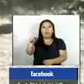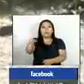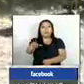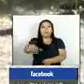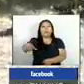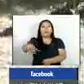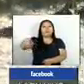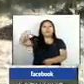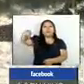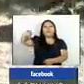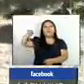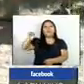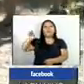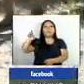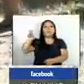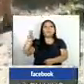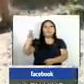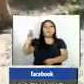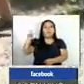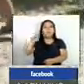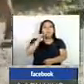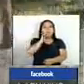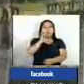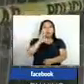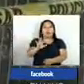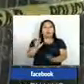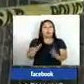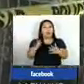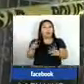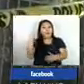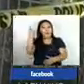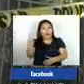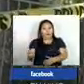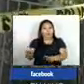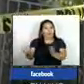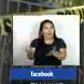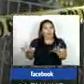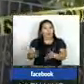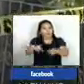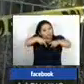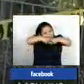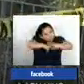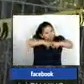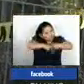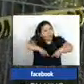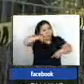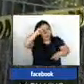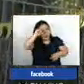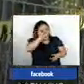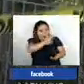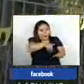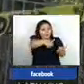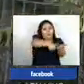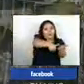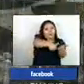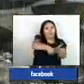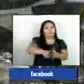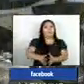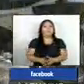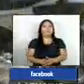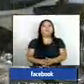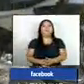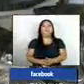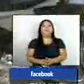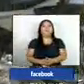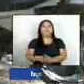Perquín. Pobladores de la zona dijeron que Armando Vigil se destacaba como fontanero de la alcaldía de este municipio. Él trabajaba,